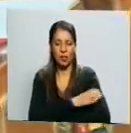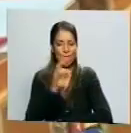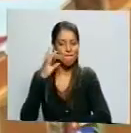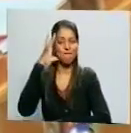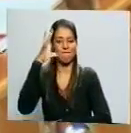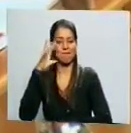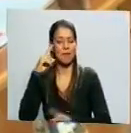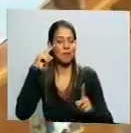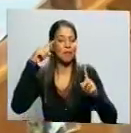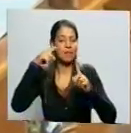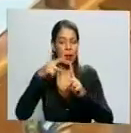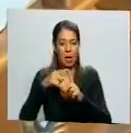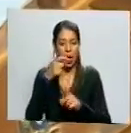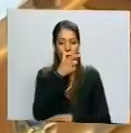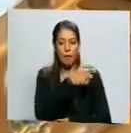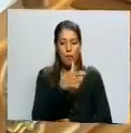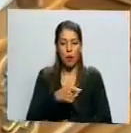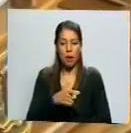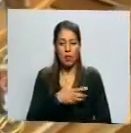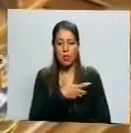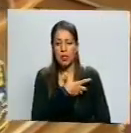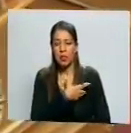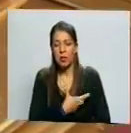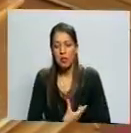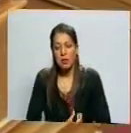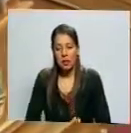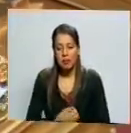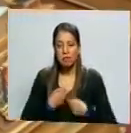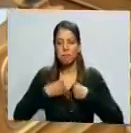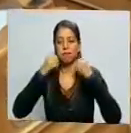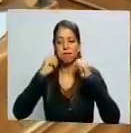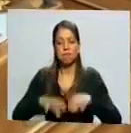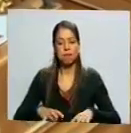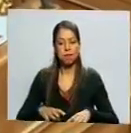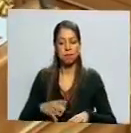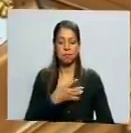se arrodille y renuncie a su vocación de futuro.